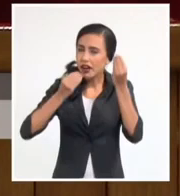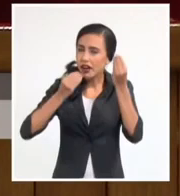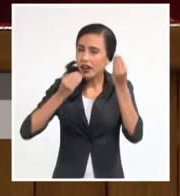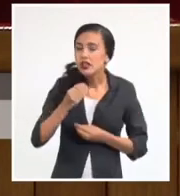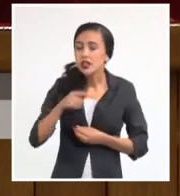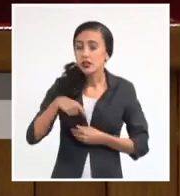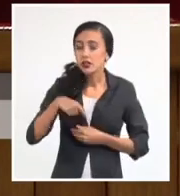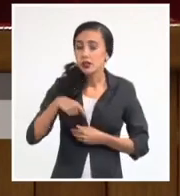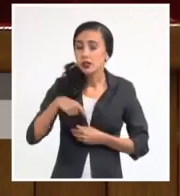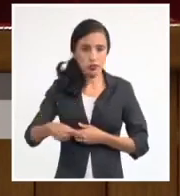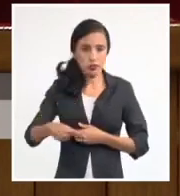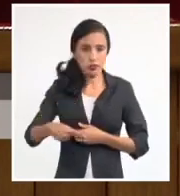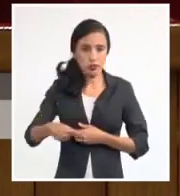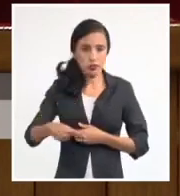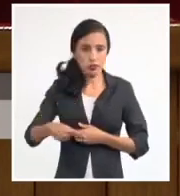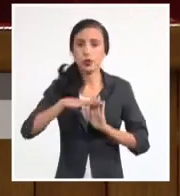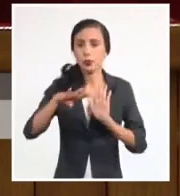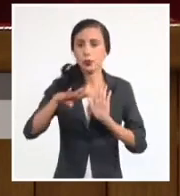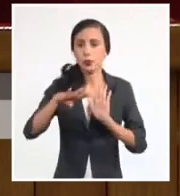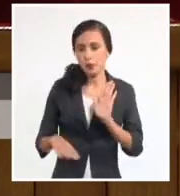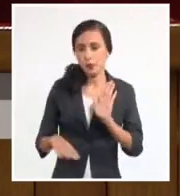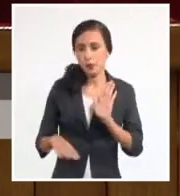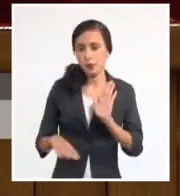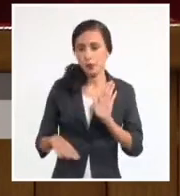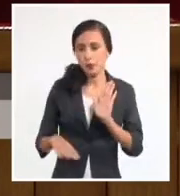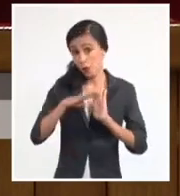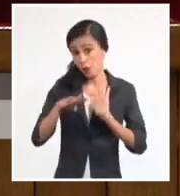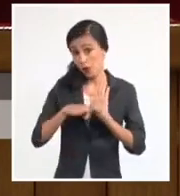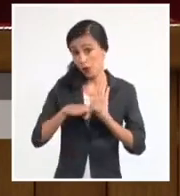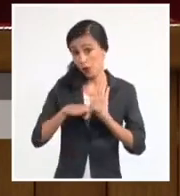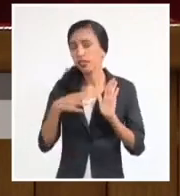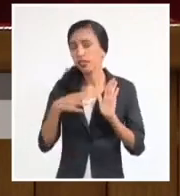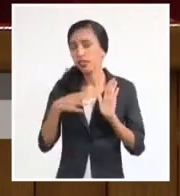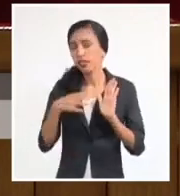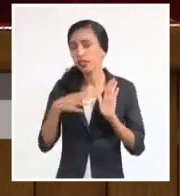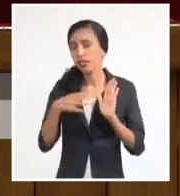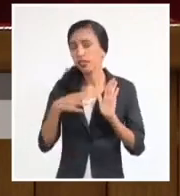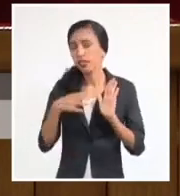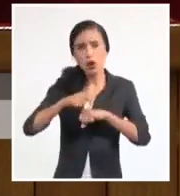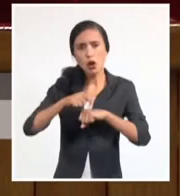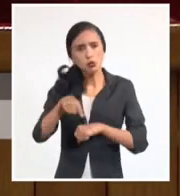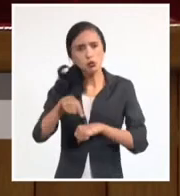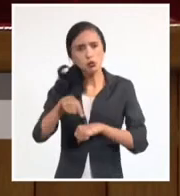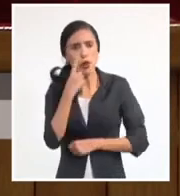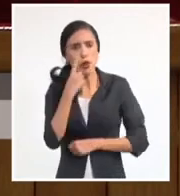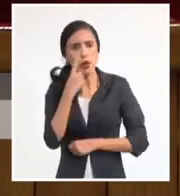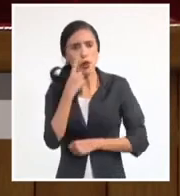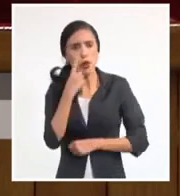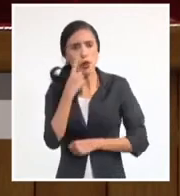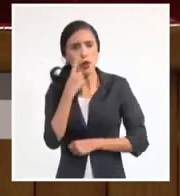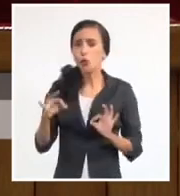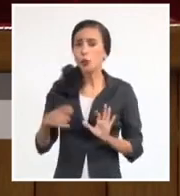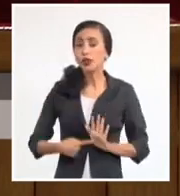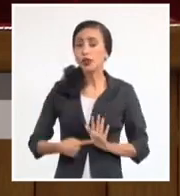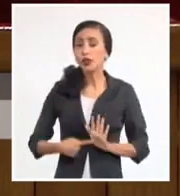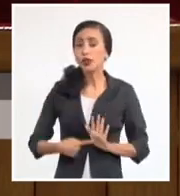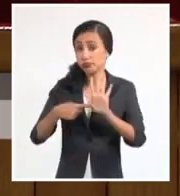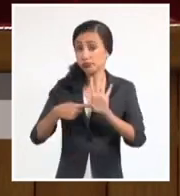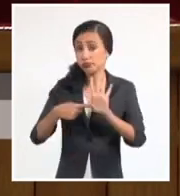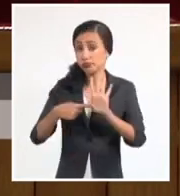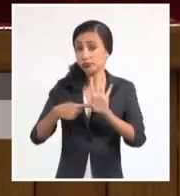programa. Hay una estructura del programa que ustedes pueden ver en el documento que se presenta